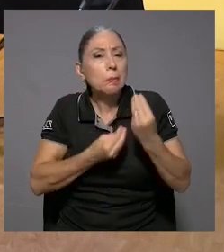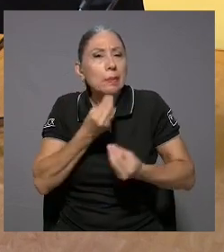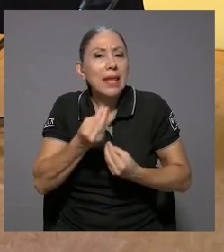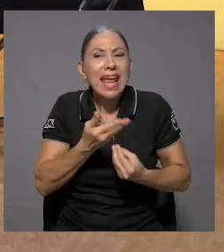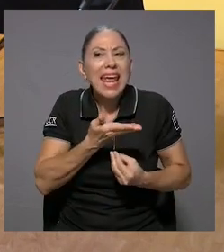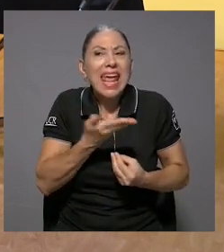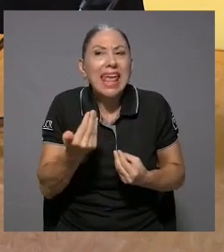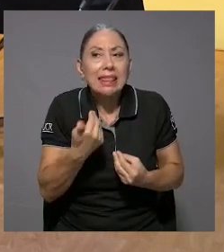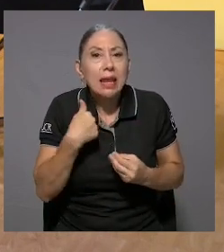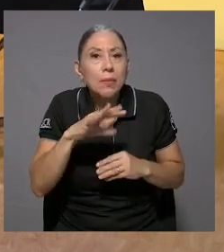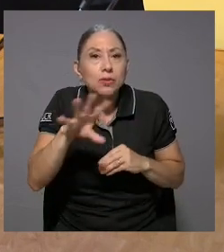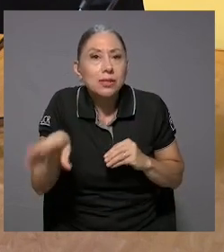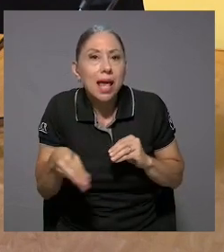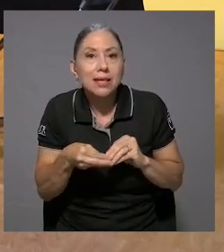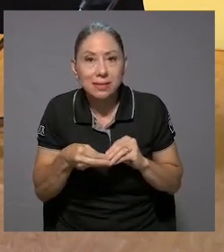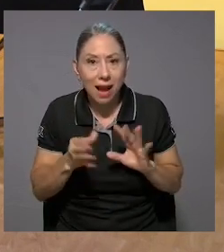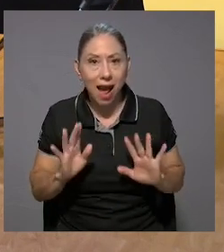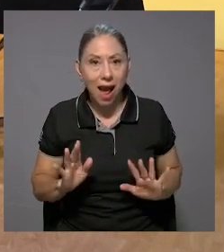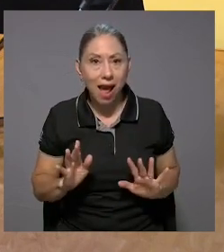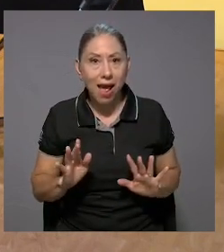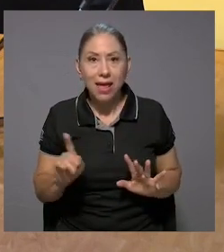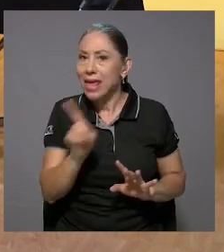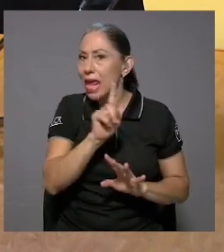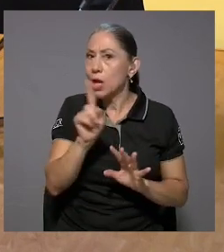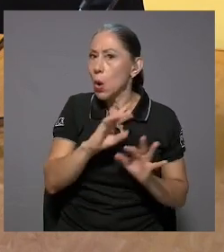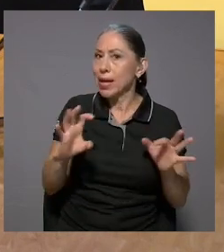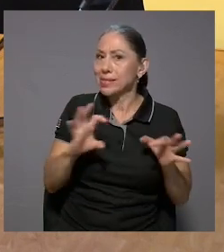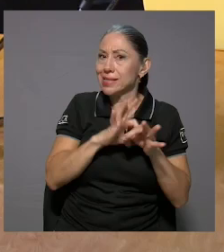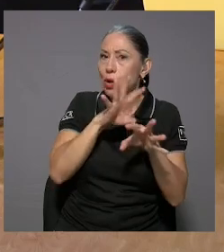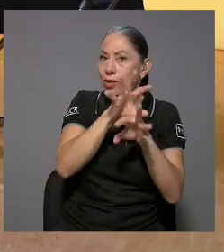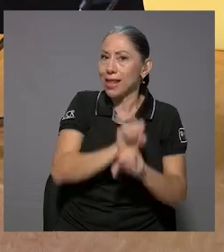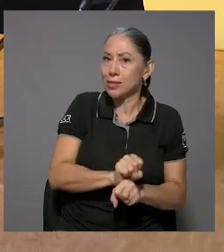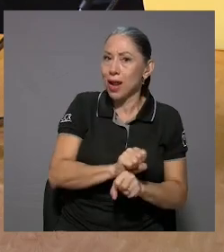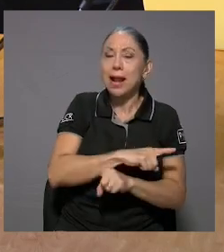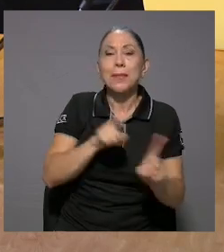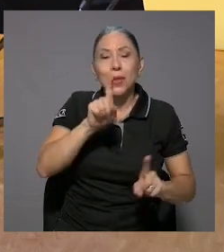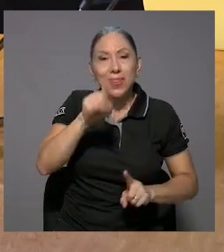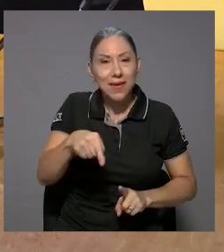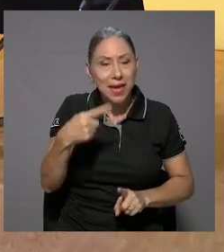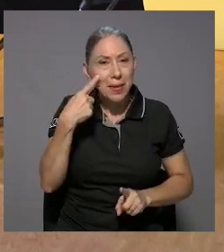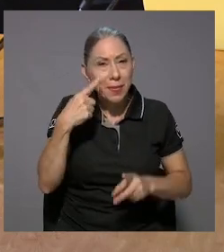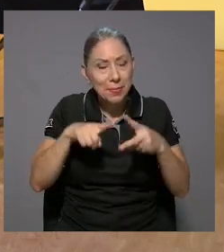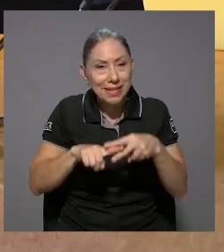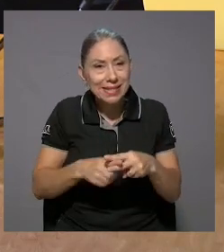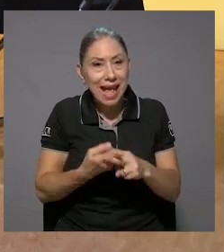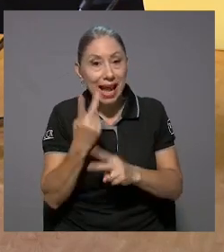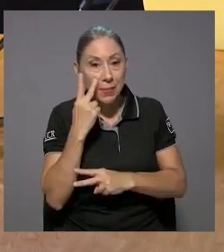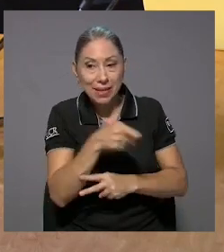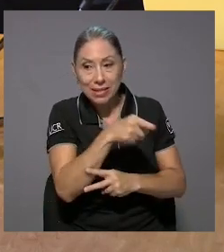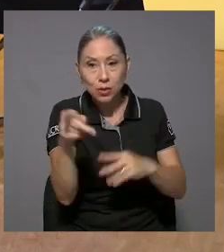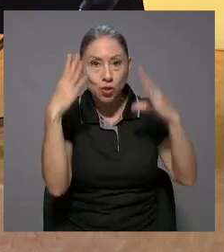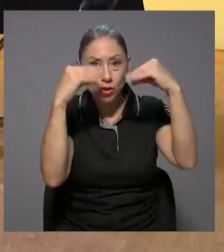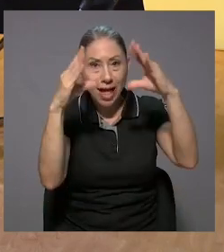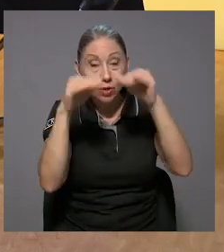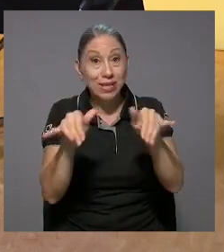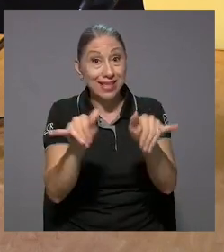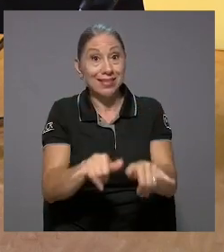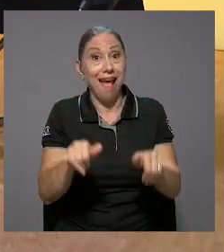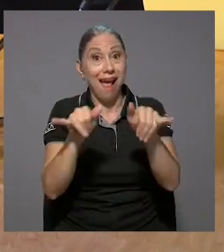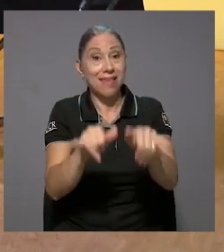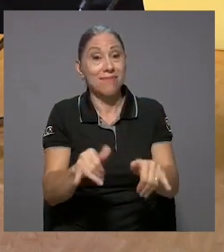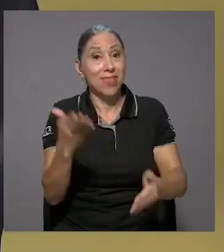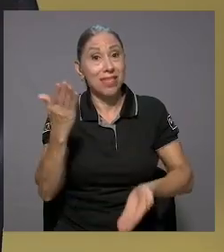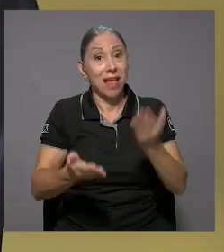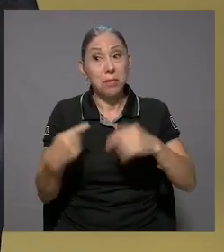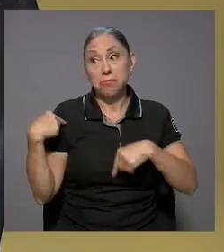qué extra tenemos que se sale un poquito de lo tradicional, pero hay que empezar a tocar esos datos que tal vez están